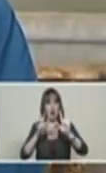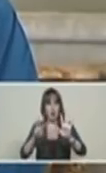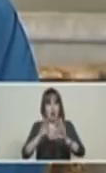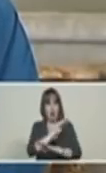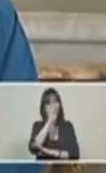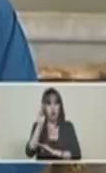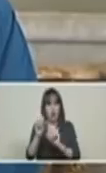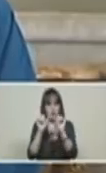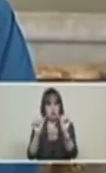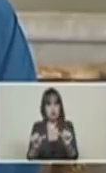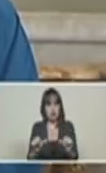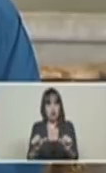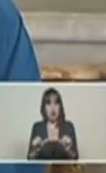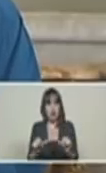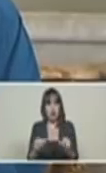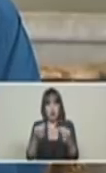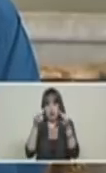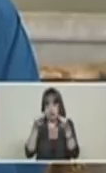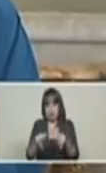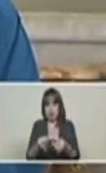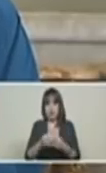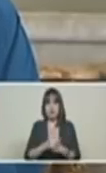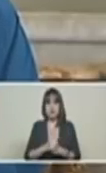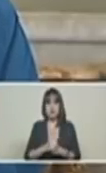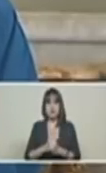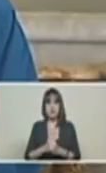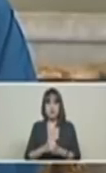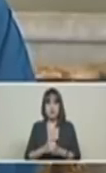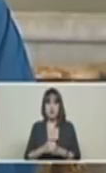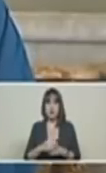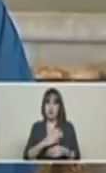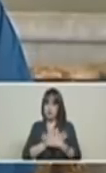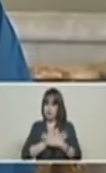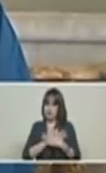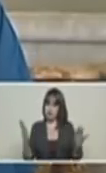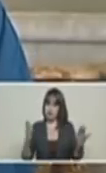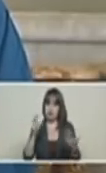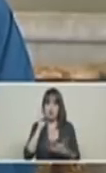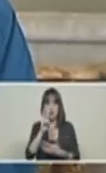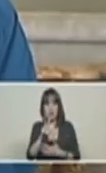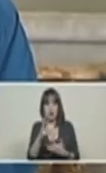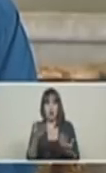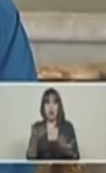protección, efectivamente, bueno, va funcionando, a veces invisible.